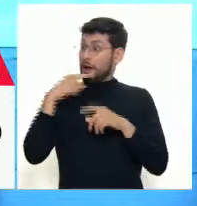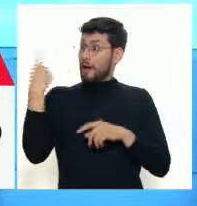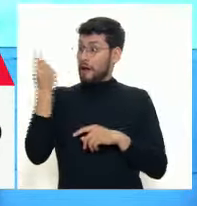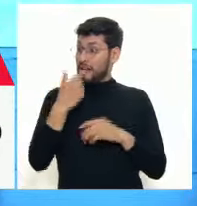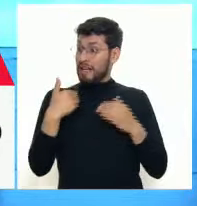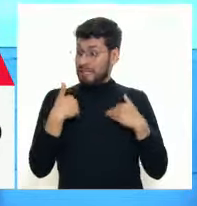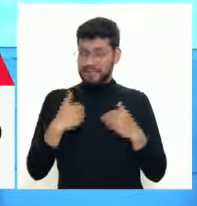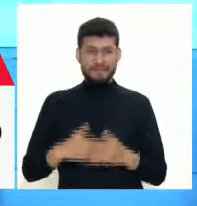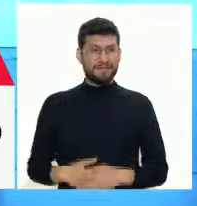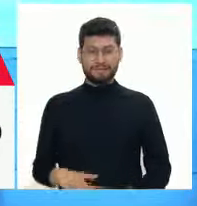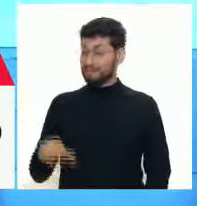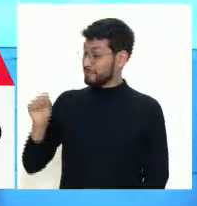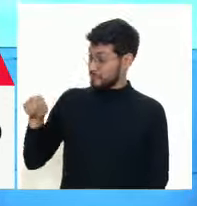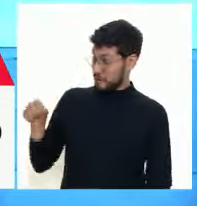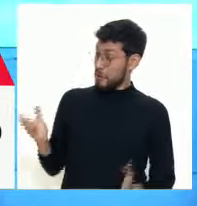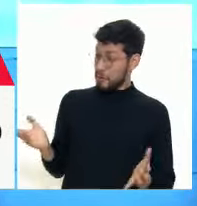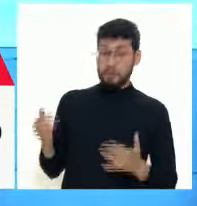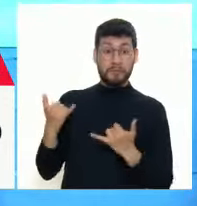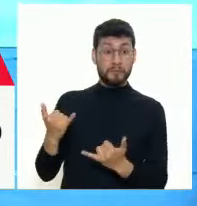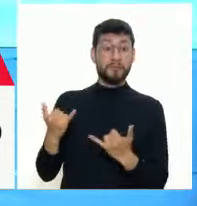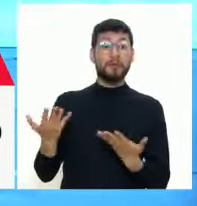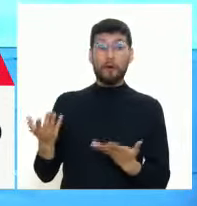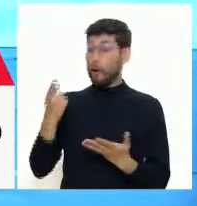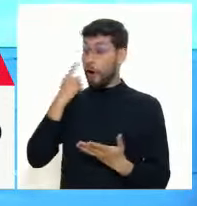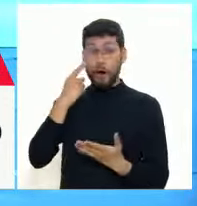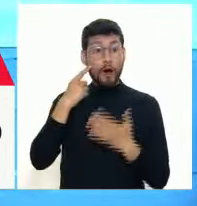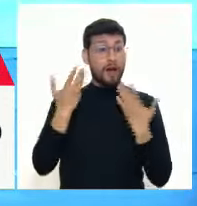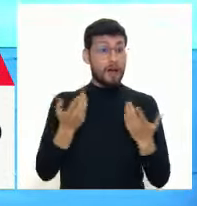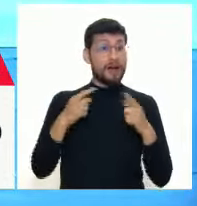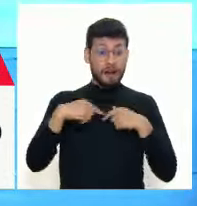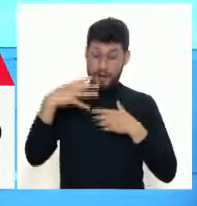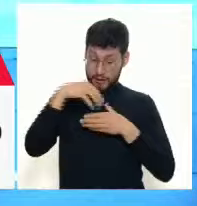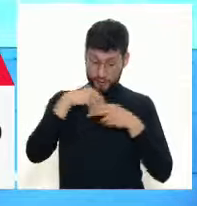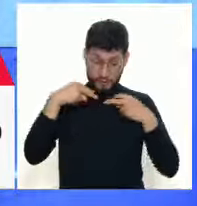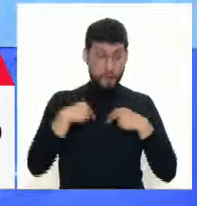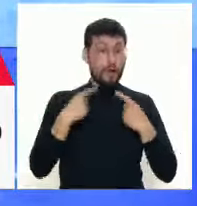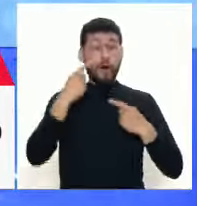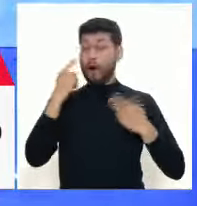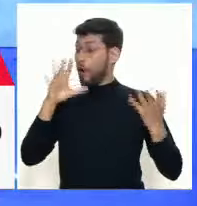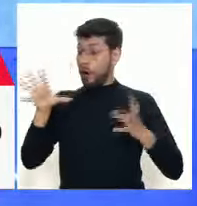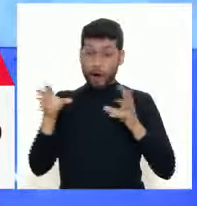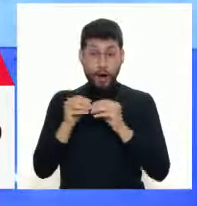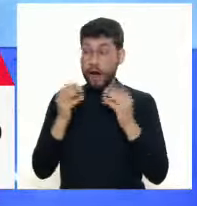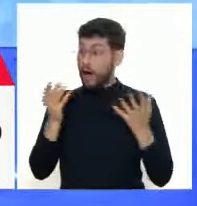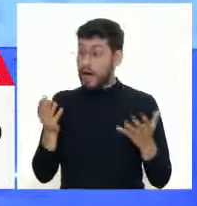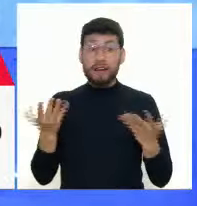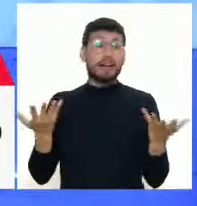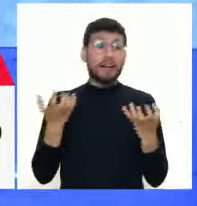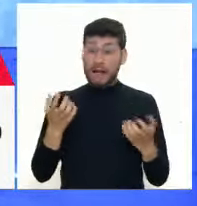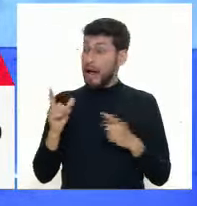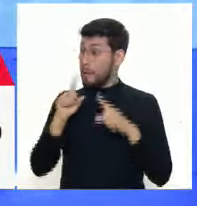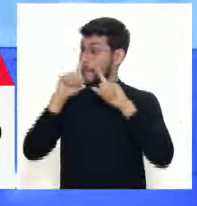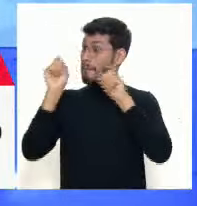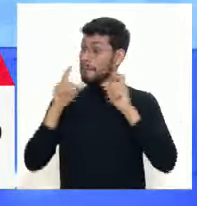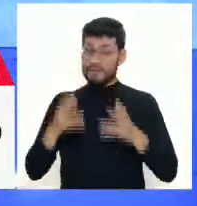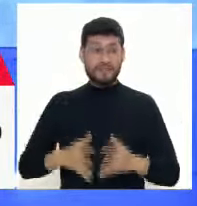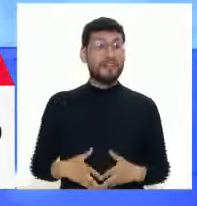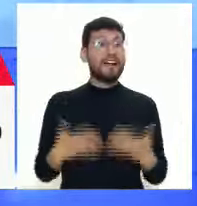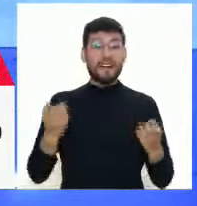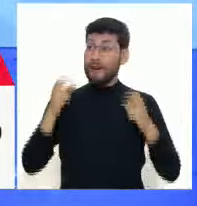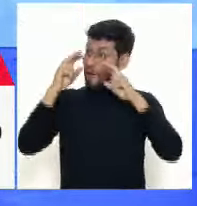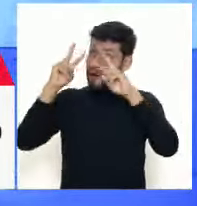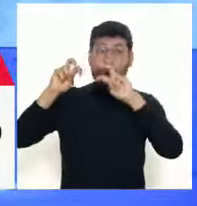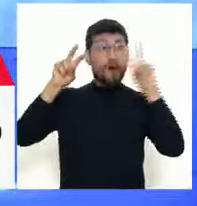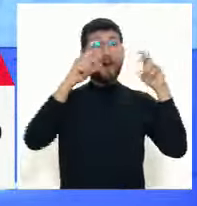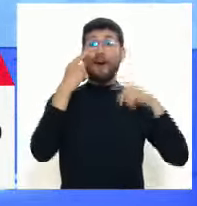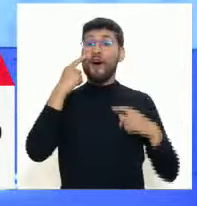rodea. Así es. Invita a que nos conozcamos en nuestro interior y que conozcamos todo aquello de lo que queremos preguntar. Ser